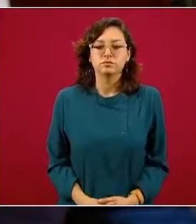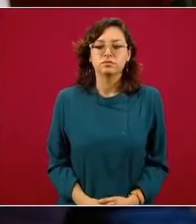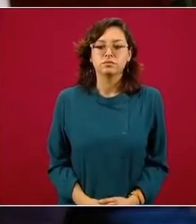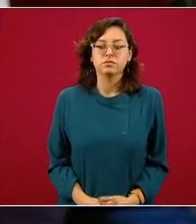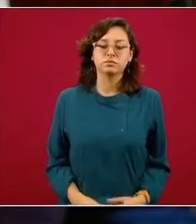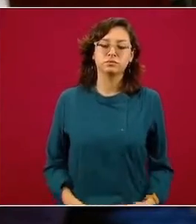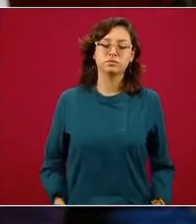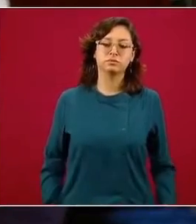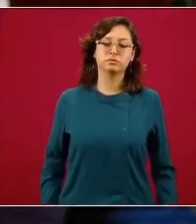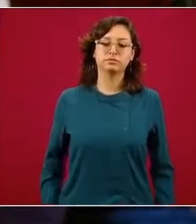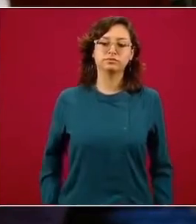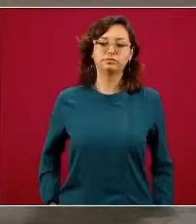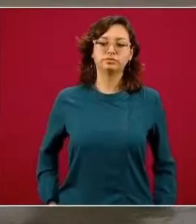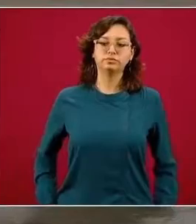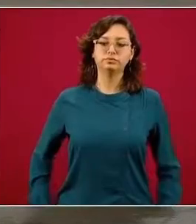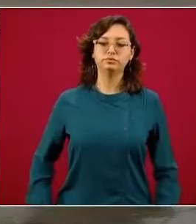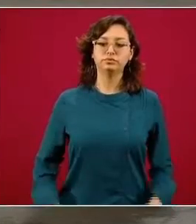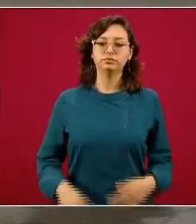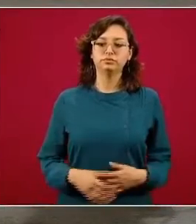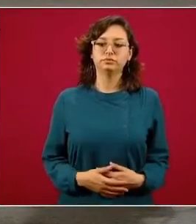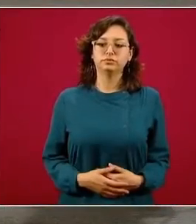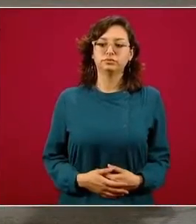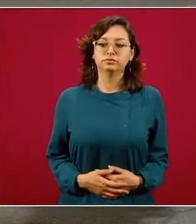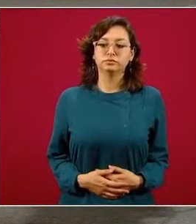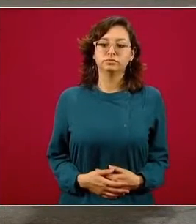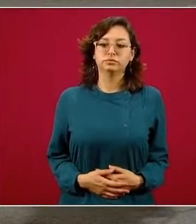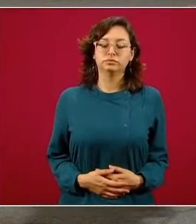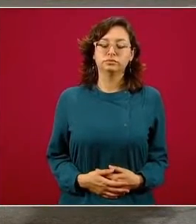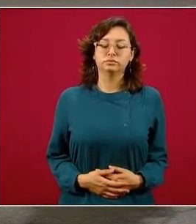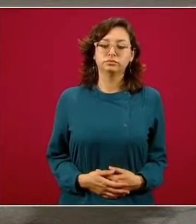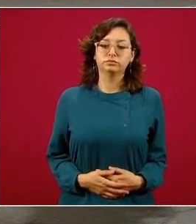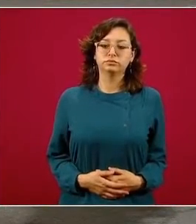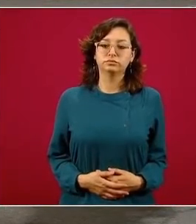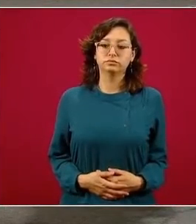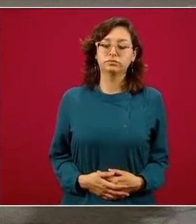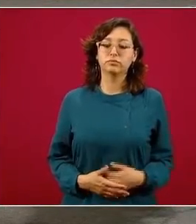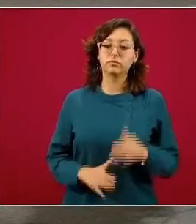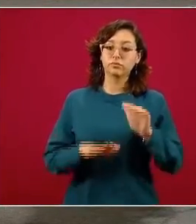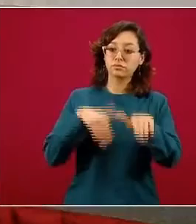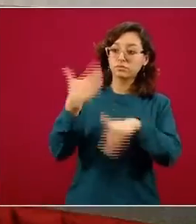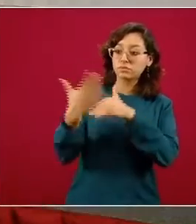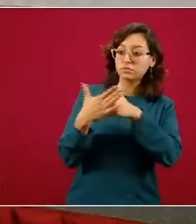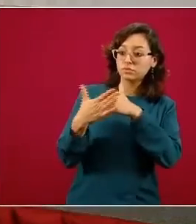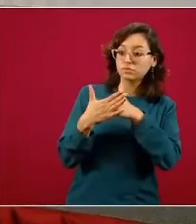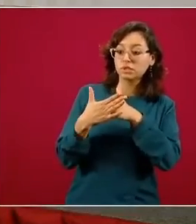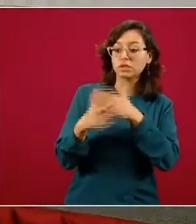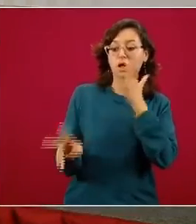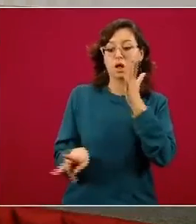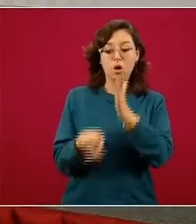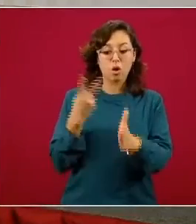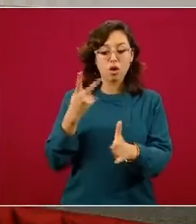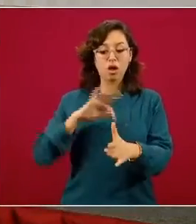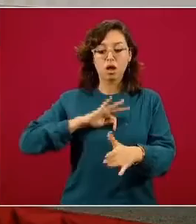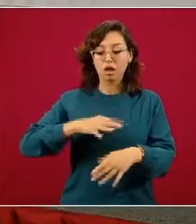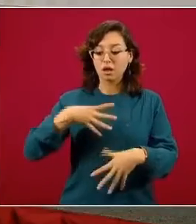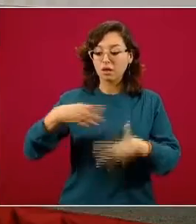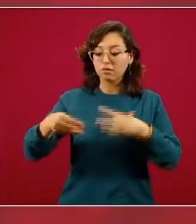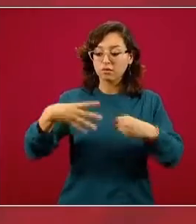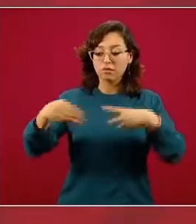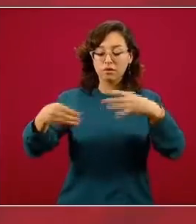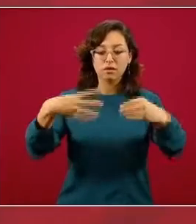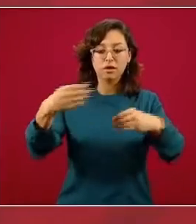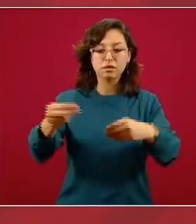la segunda ola o la segunda ciclo de transmisión de COVID-19